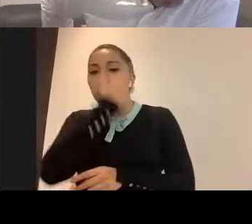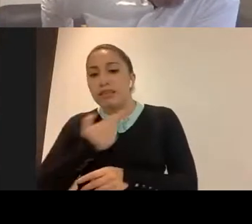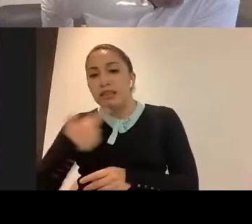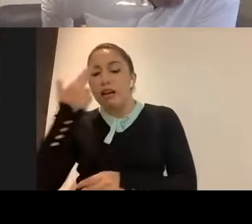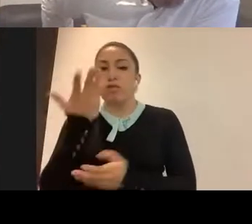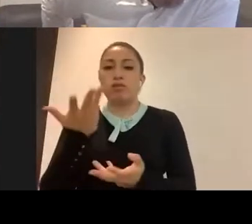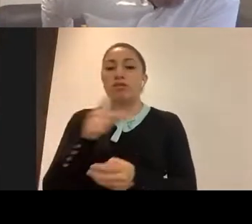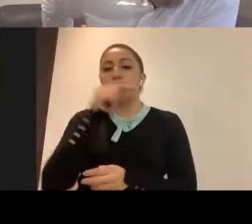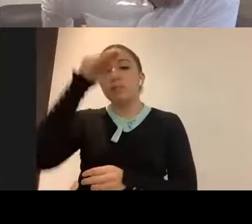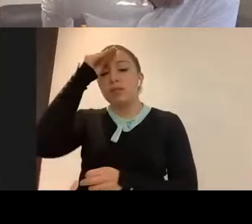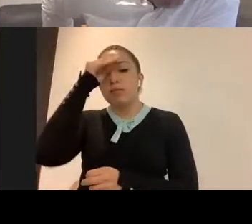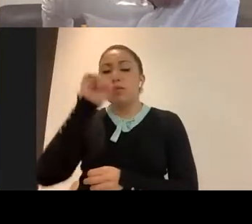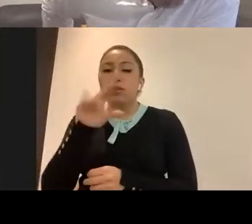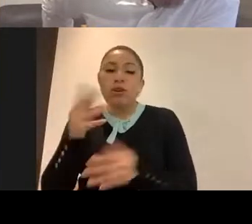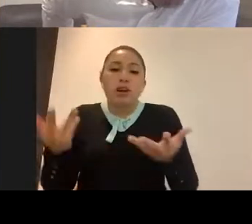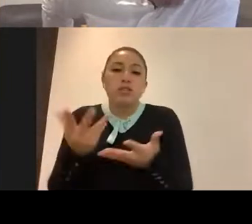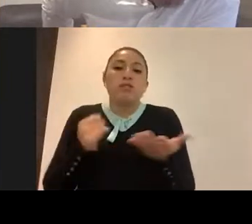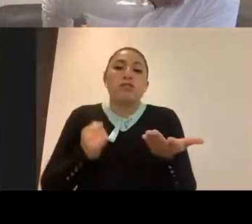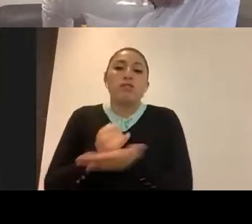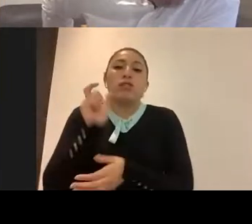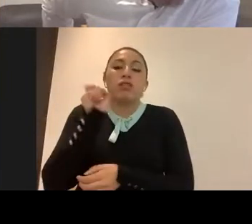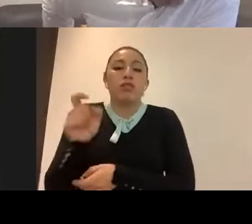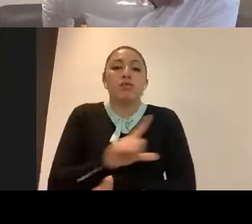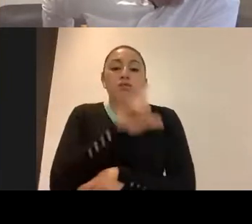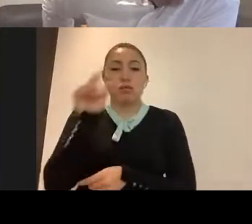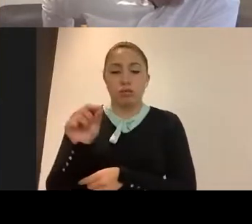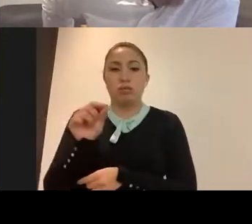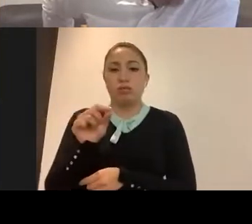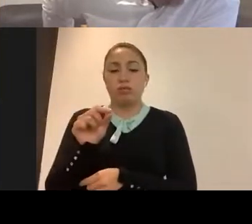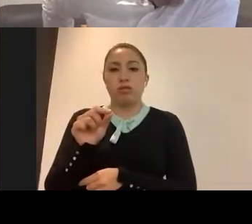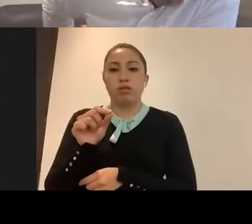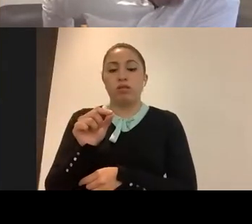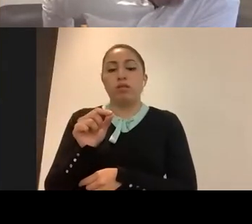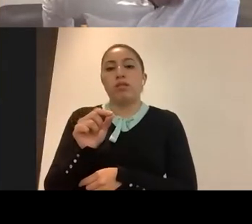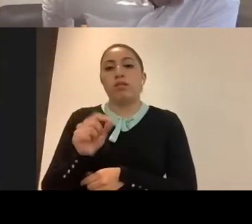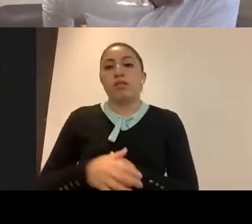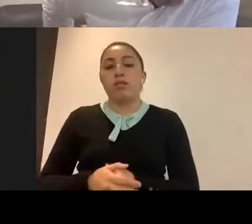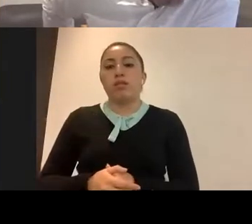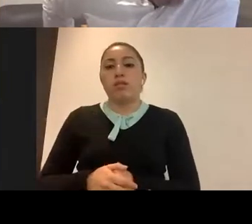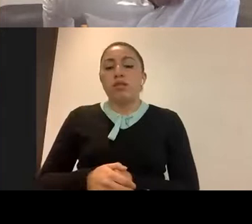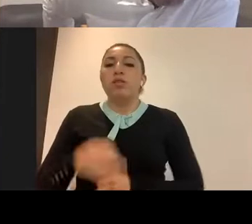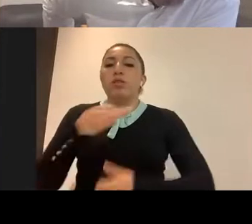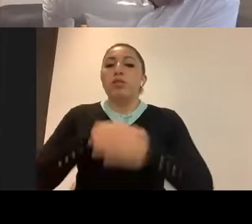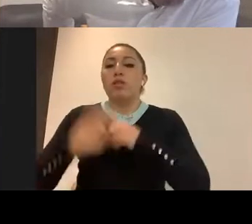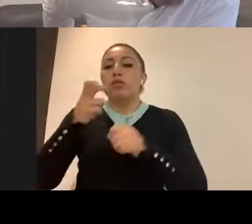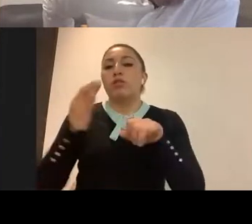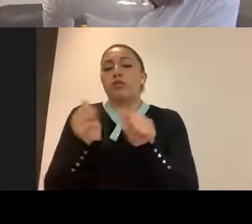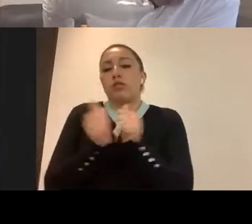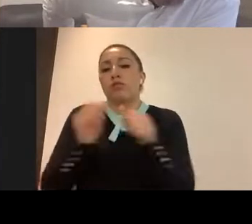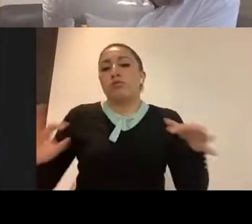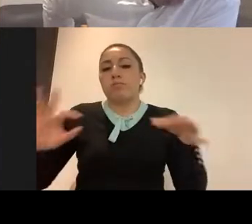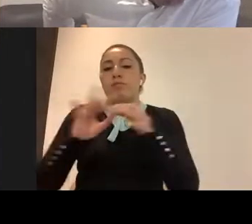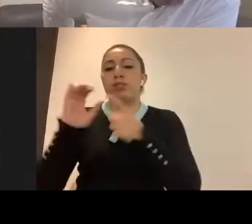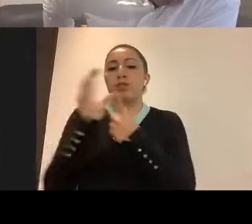las acciones que correspondan para poder dar una salida al tema relacionado con el Comité de Asuntos